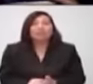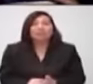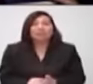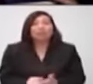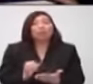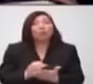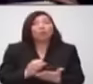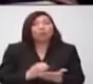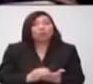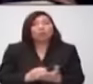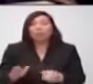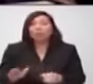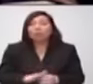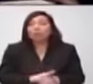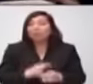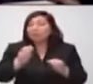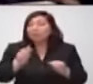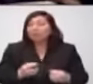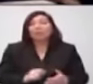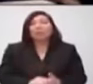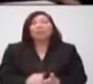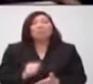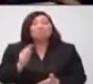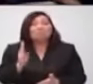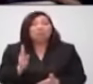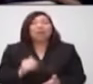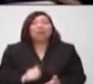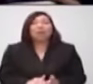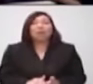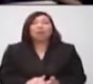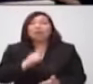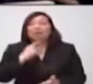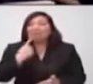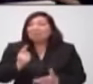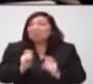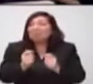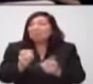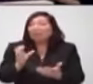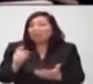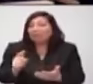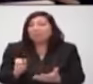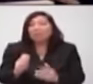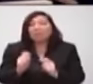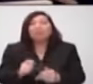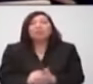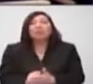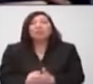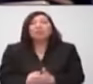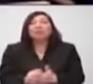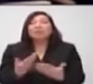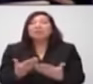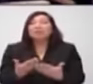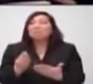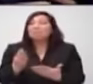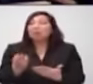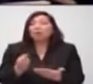los contratos, al ser totalmente seguros, los bancos estaban dispuestos a dar los créditos a los concesionarios, o sea, eran